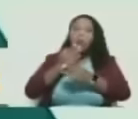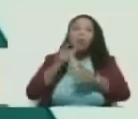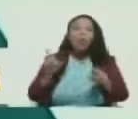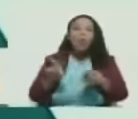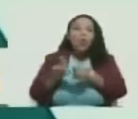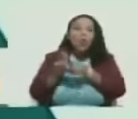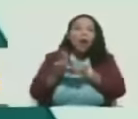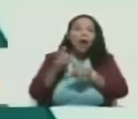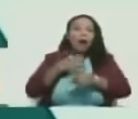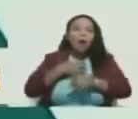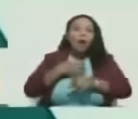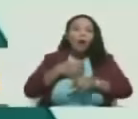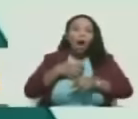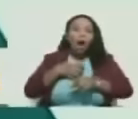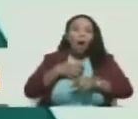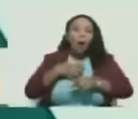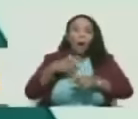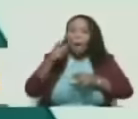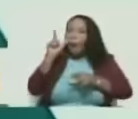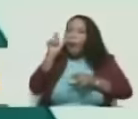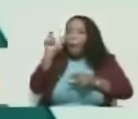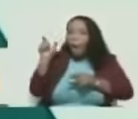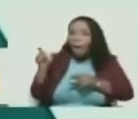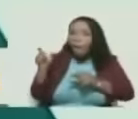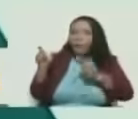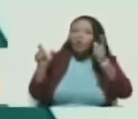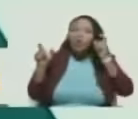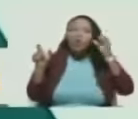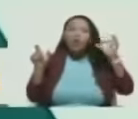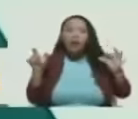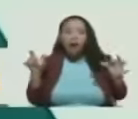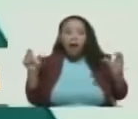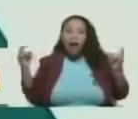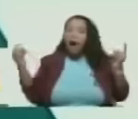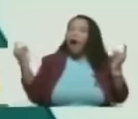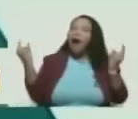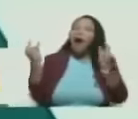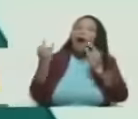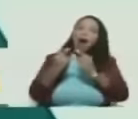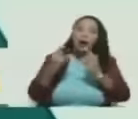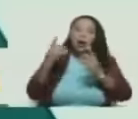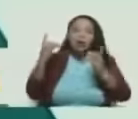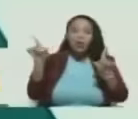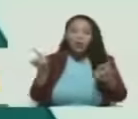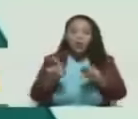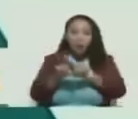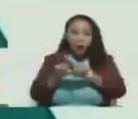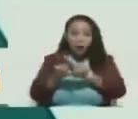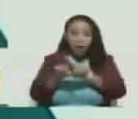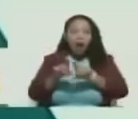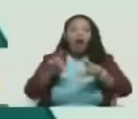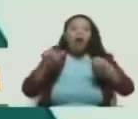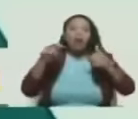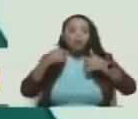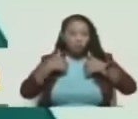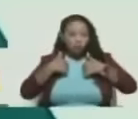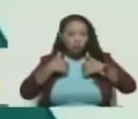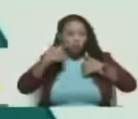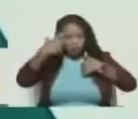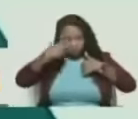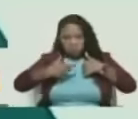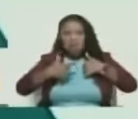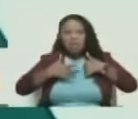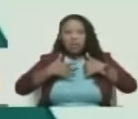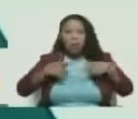hacer cada día para demostrarle que la amas y creo que este es un espacio para echar la palabra y para defender cómo la